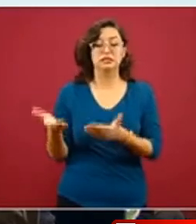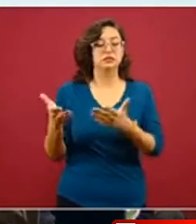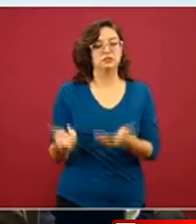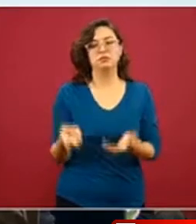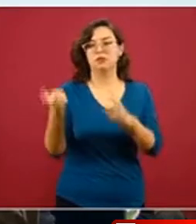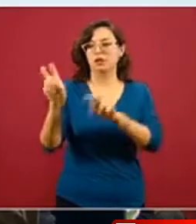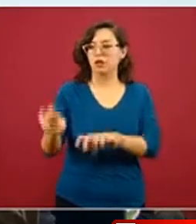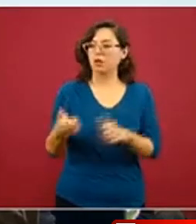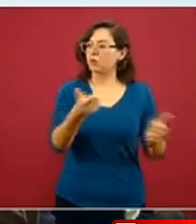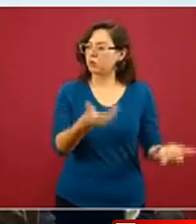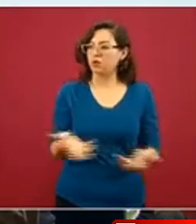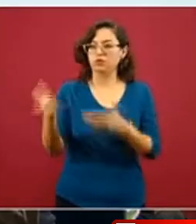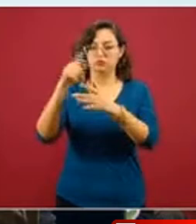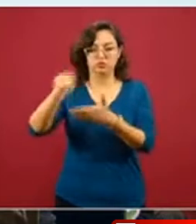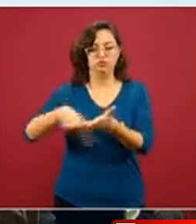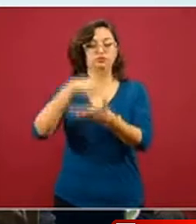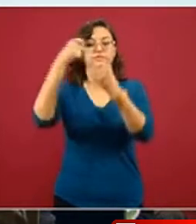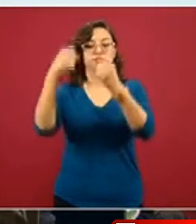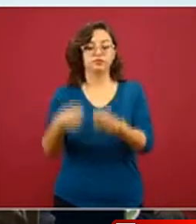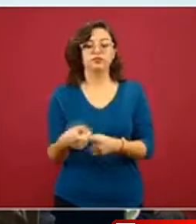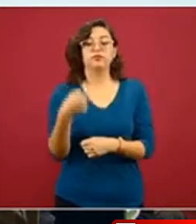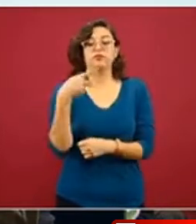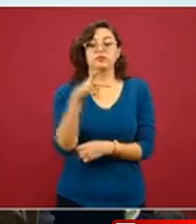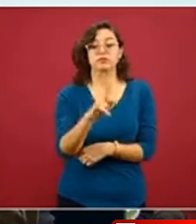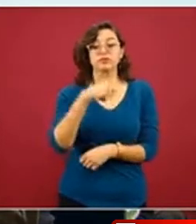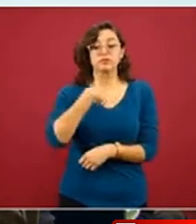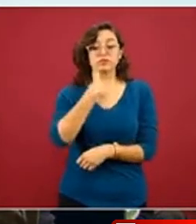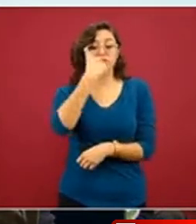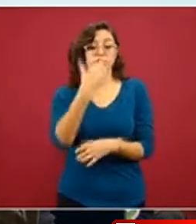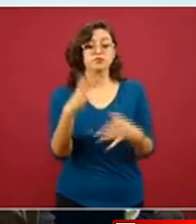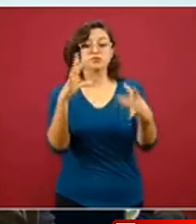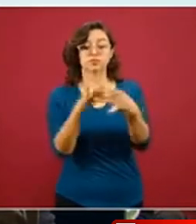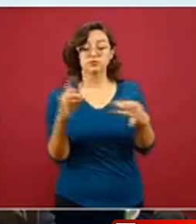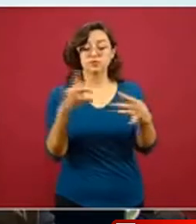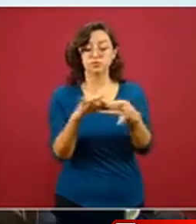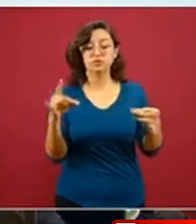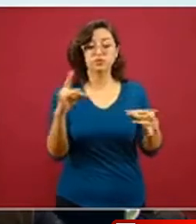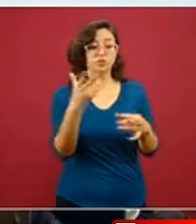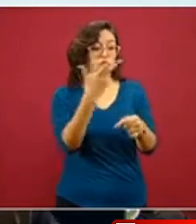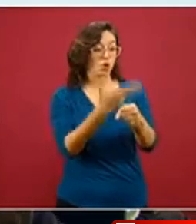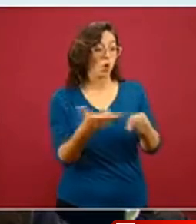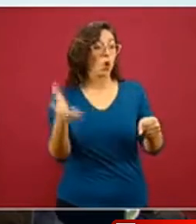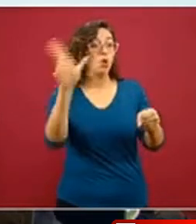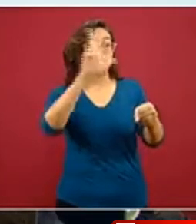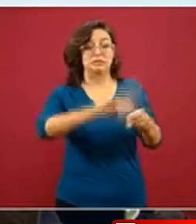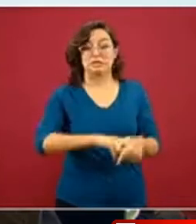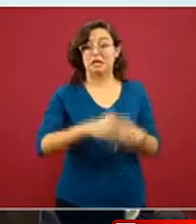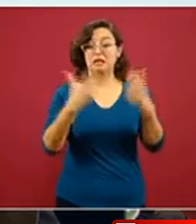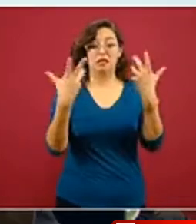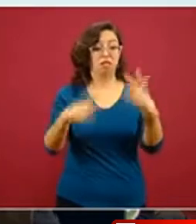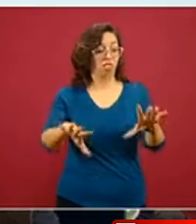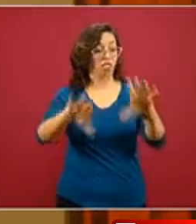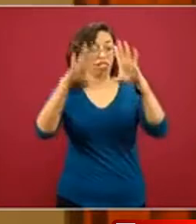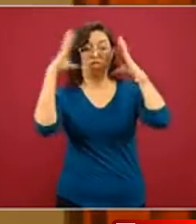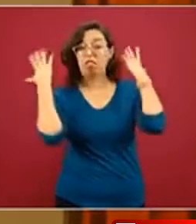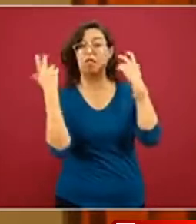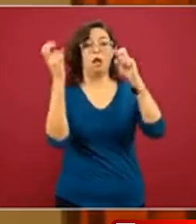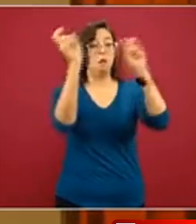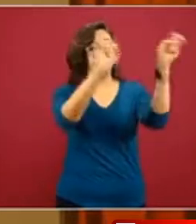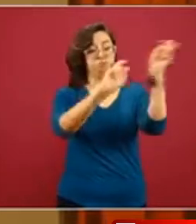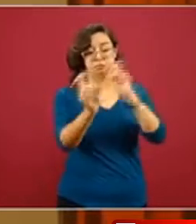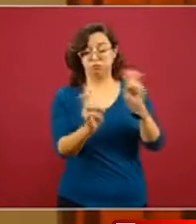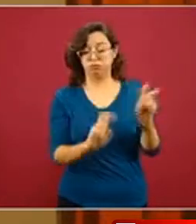yo quiero recalcar es de que si un hospital se evacúa sin tener los criterios convenientes y